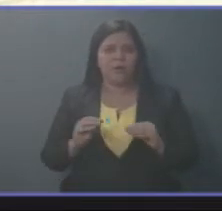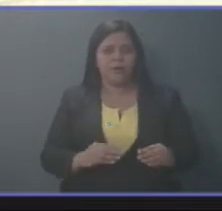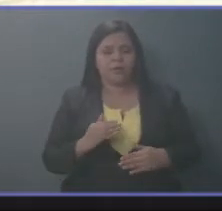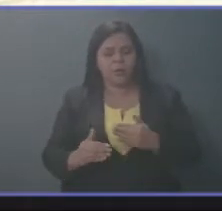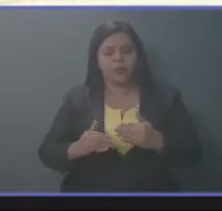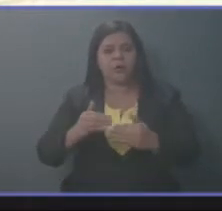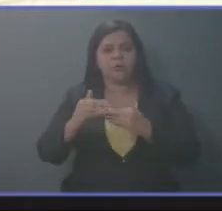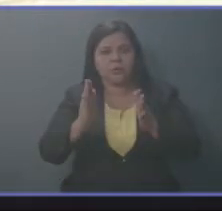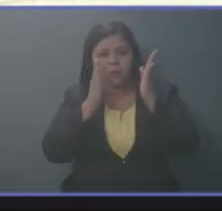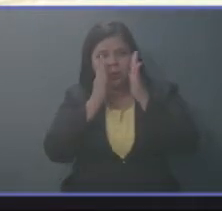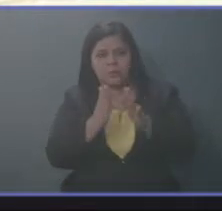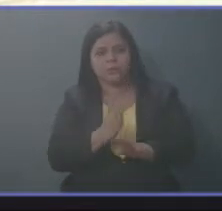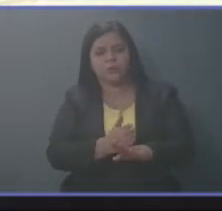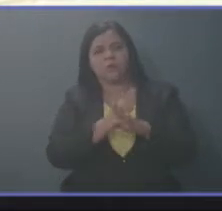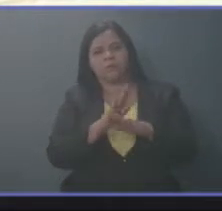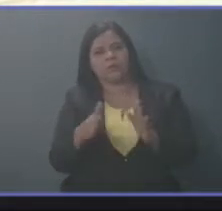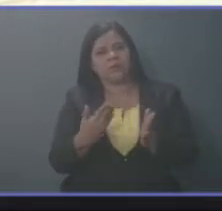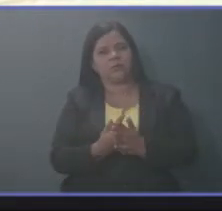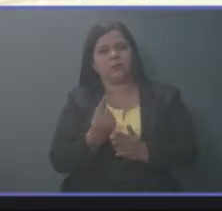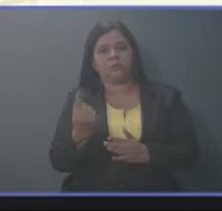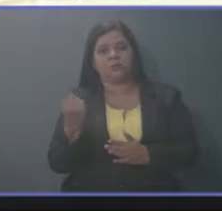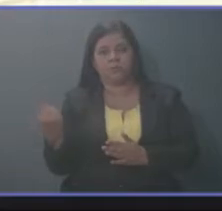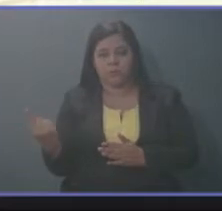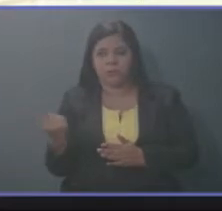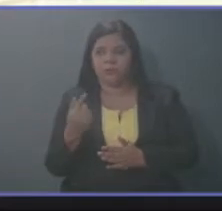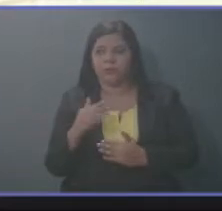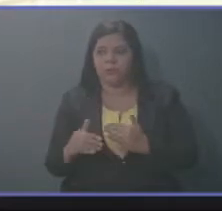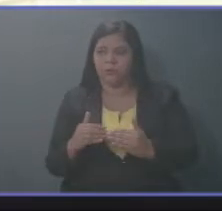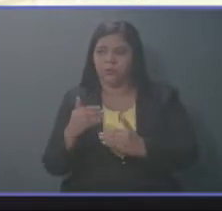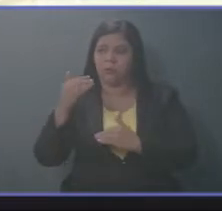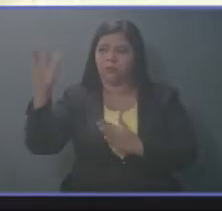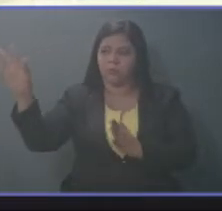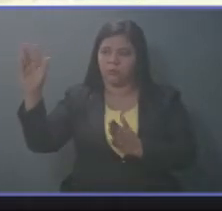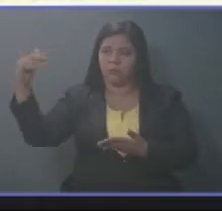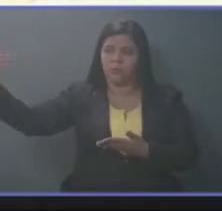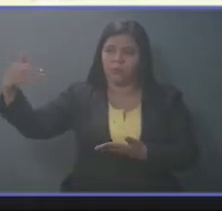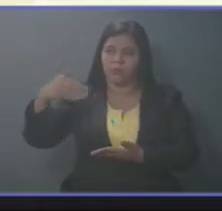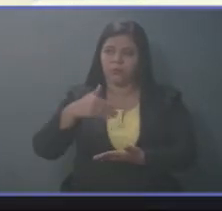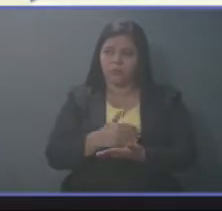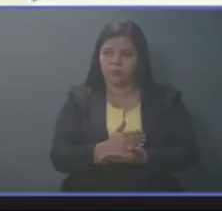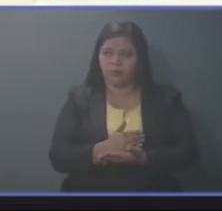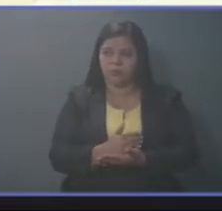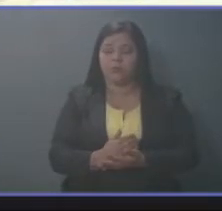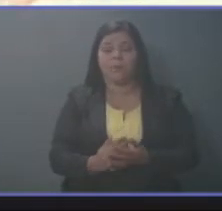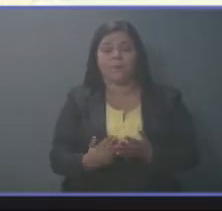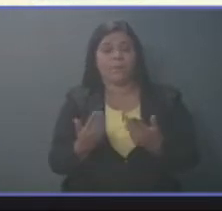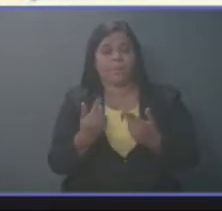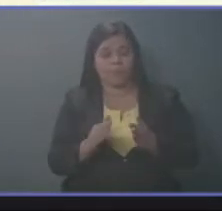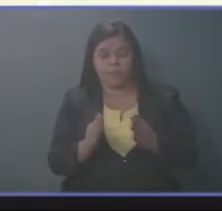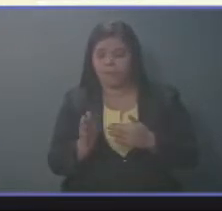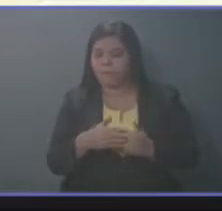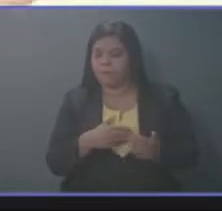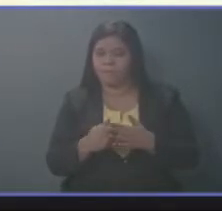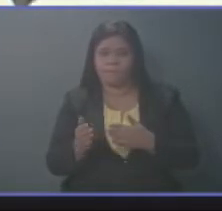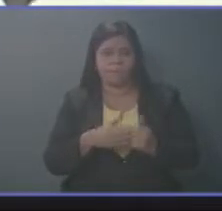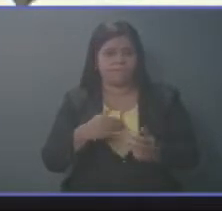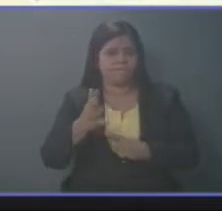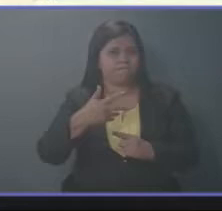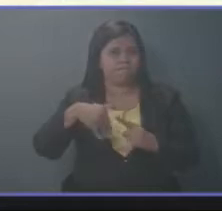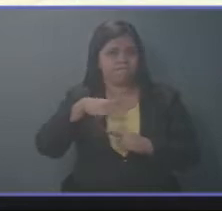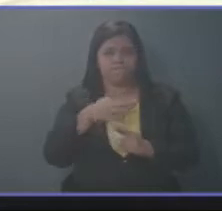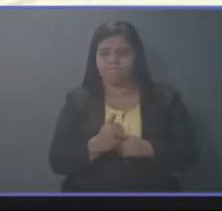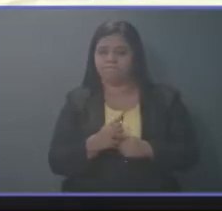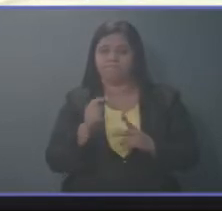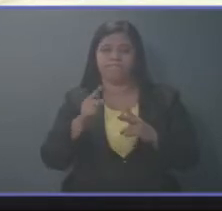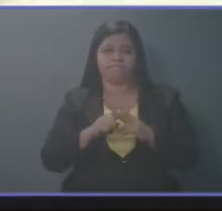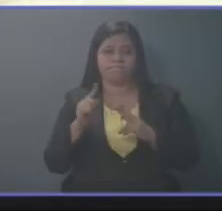la atención y protección de todas las personas en su proceso de retorno, independientemente la situación migratoria.